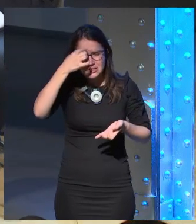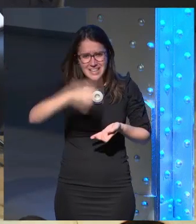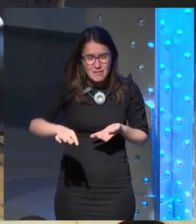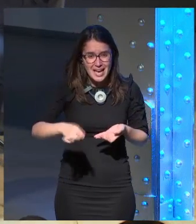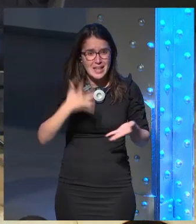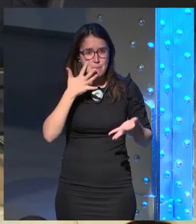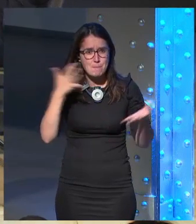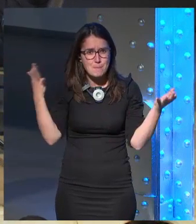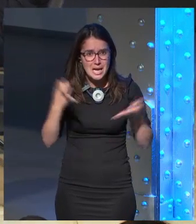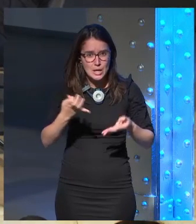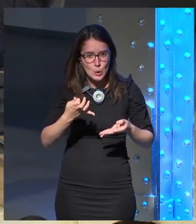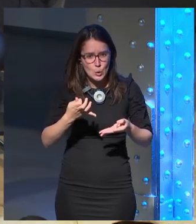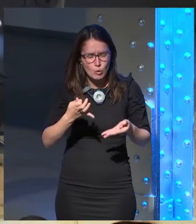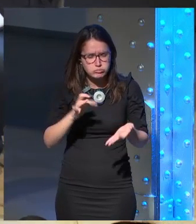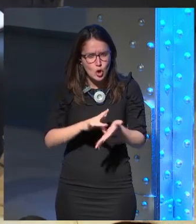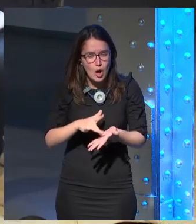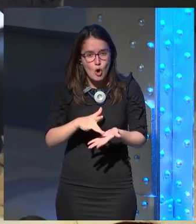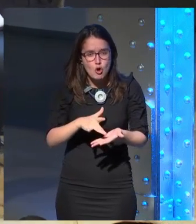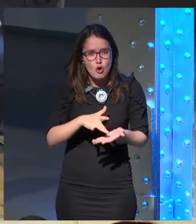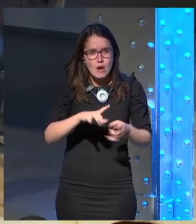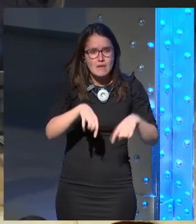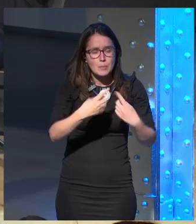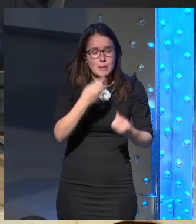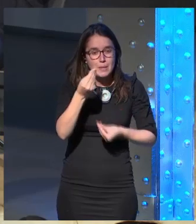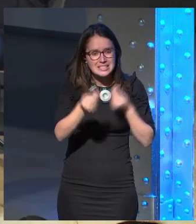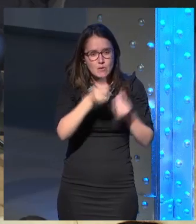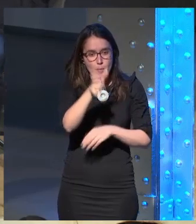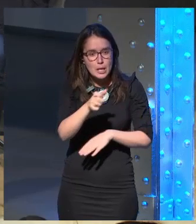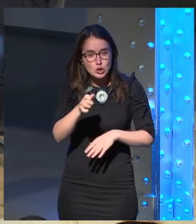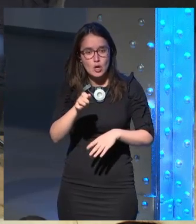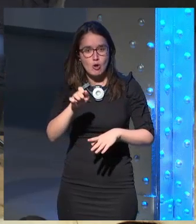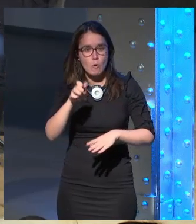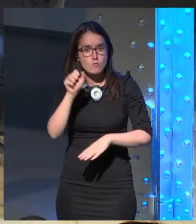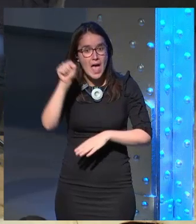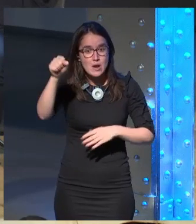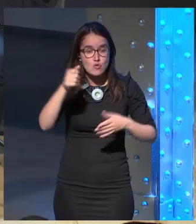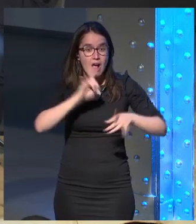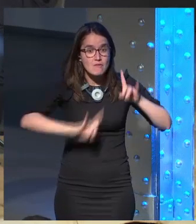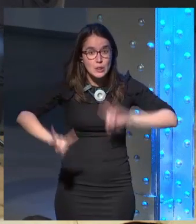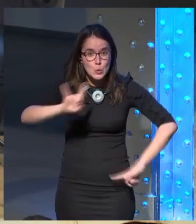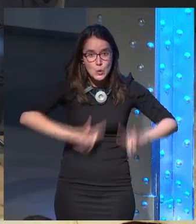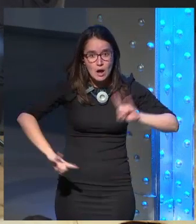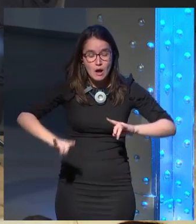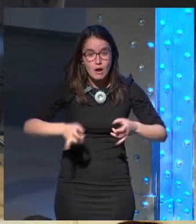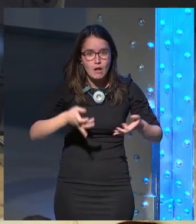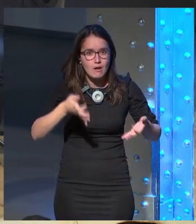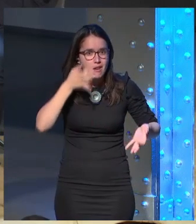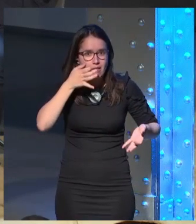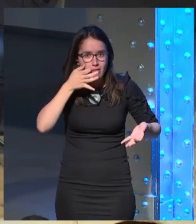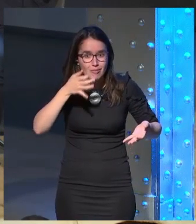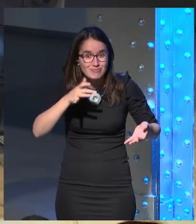Del riesgo que iba a asumir, o veía en un héroe que estaba a punto de subirse a una especie de aventura sin saber realmente lo que estaba